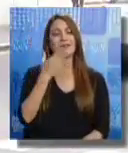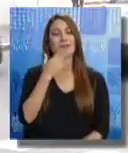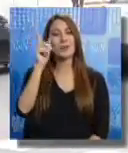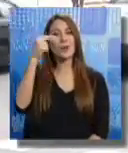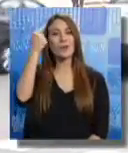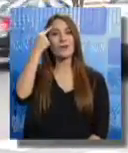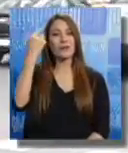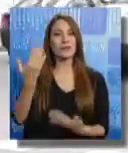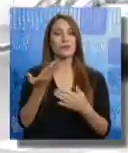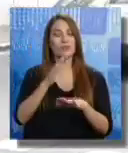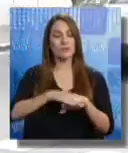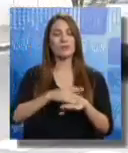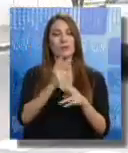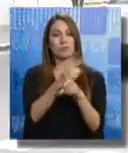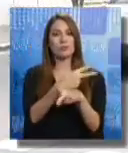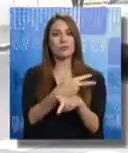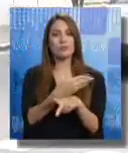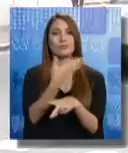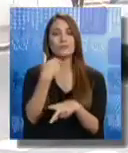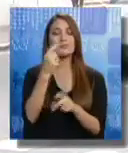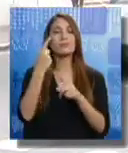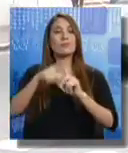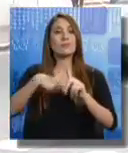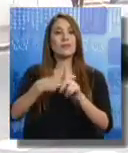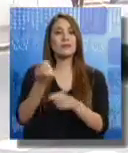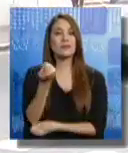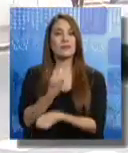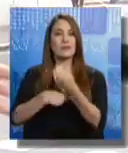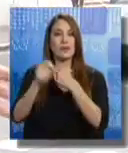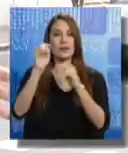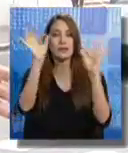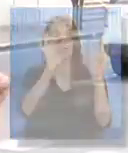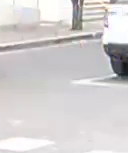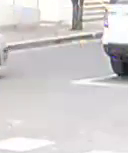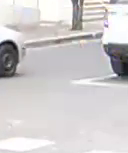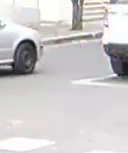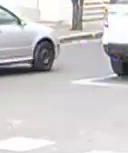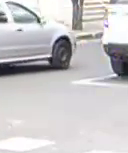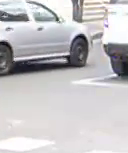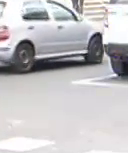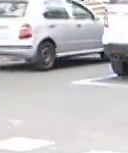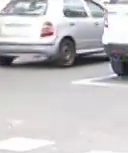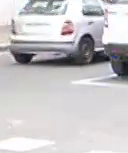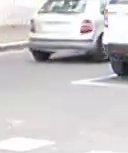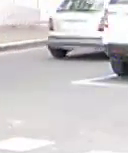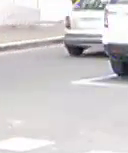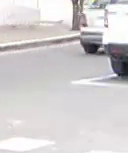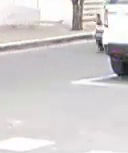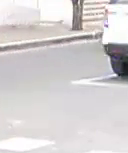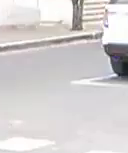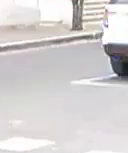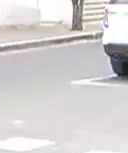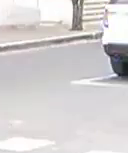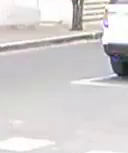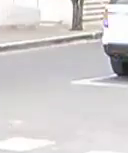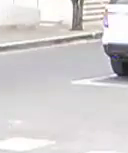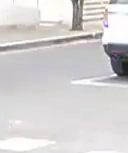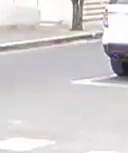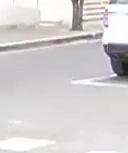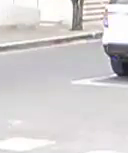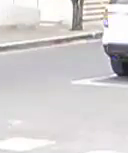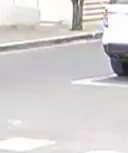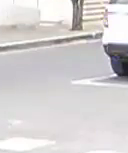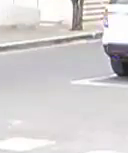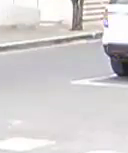las condiciones para la producción y exportación de energía de calidad y sobre todo amigable con el ambiente. Por ejemplo, la construcción de